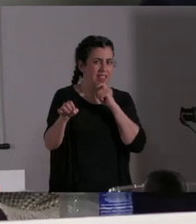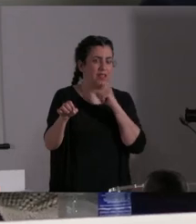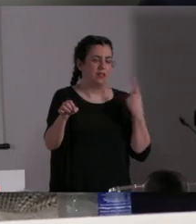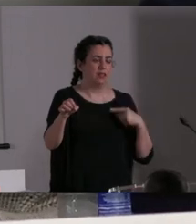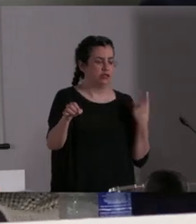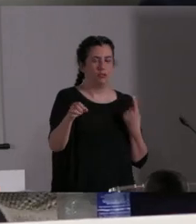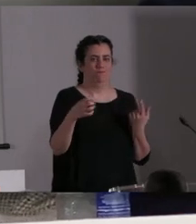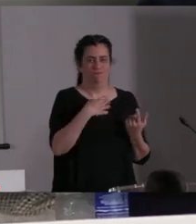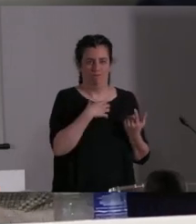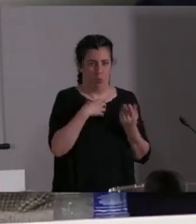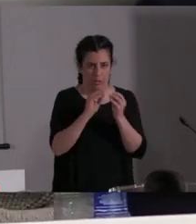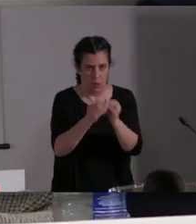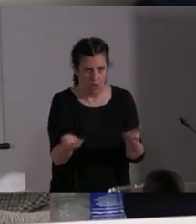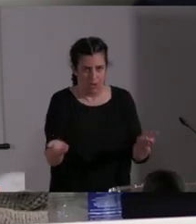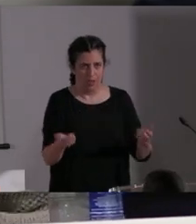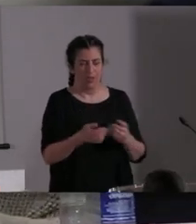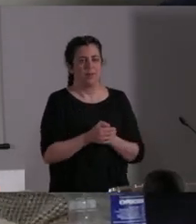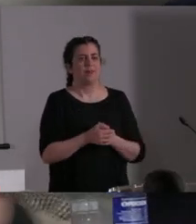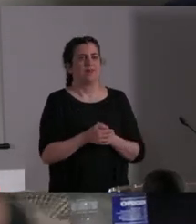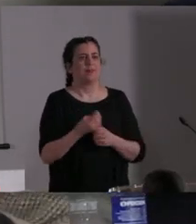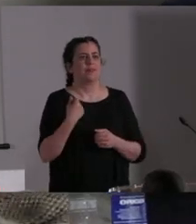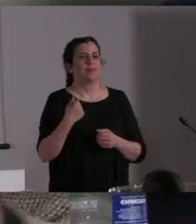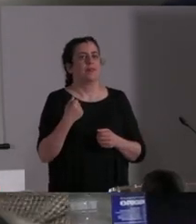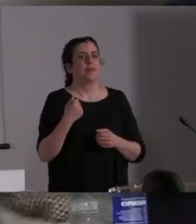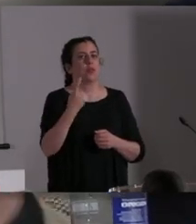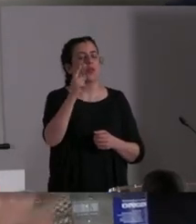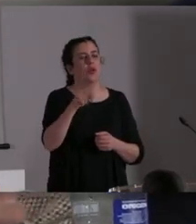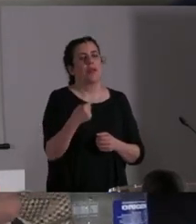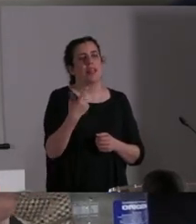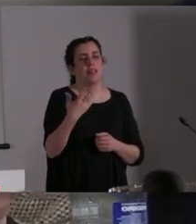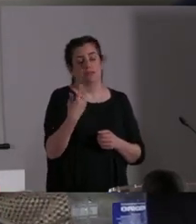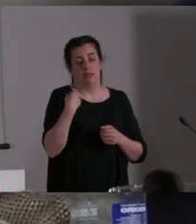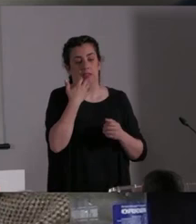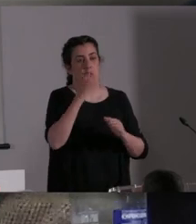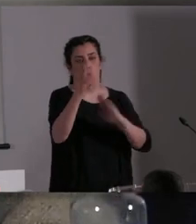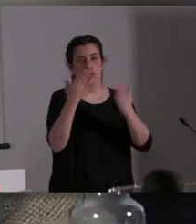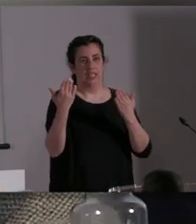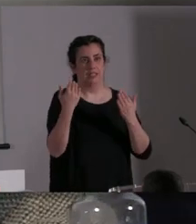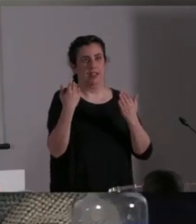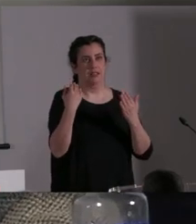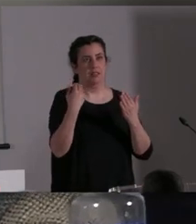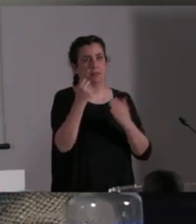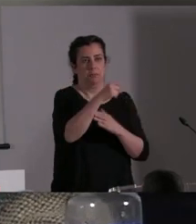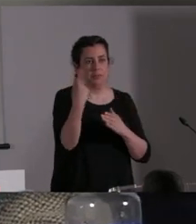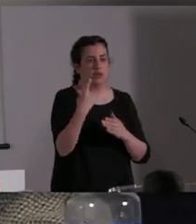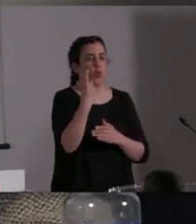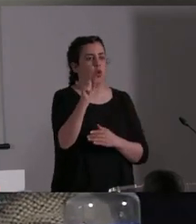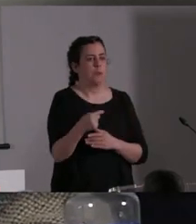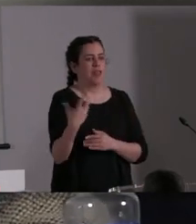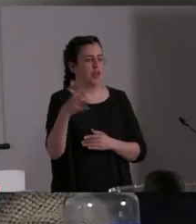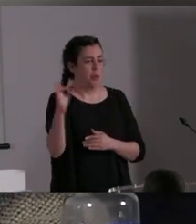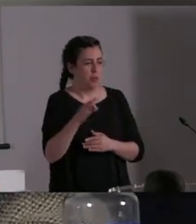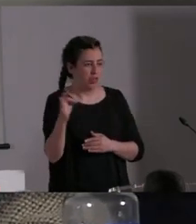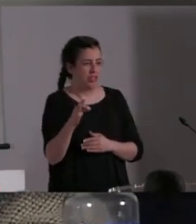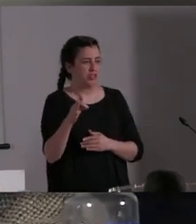público de vivienda de en torno al 1,5-2% del parque total, nosotros solas no vamos a poder